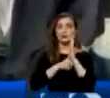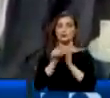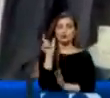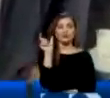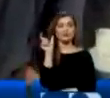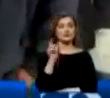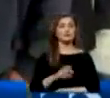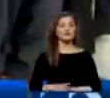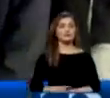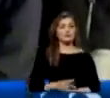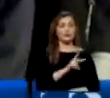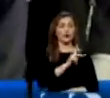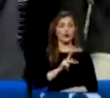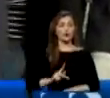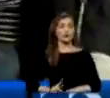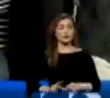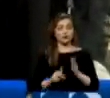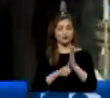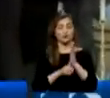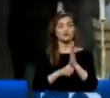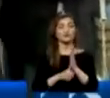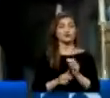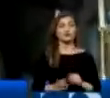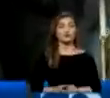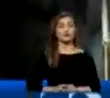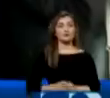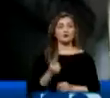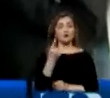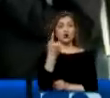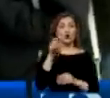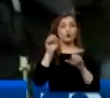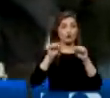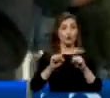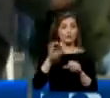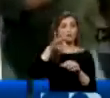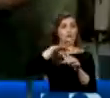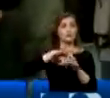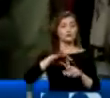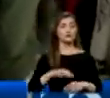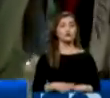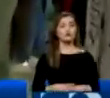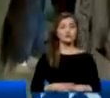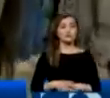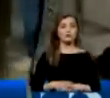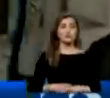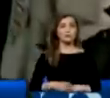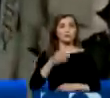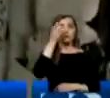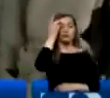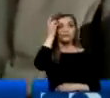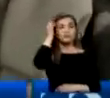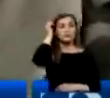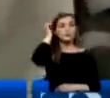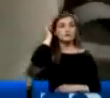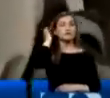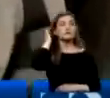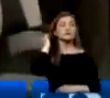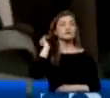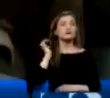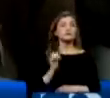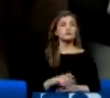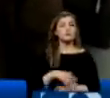documento personal, la cédula de identidad, único documento para poder presentar en los recintos electorales para poder sufragar